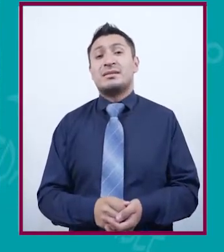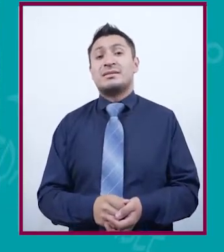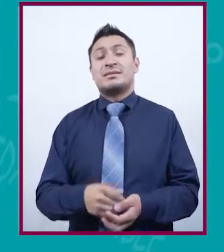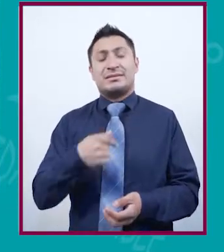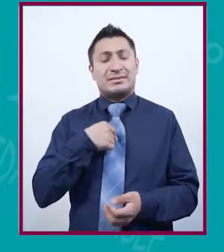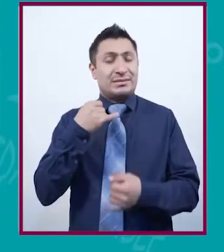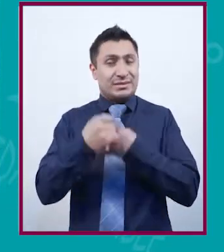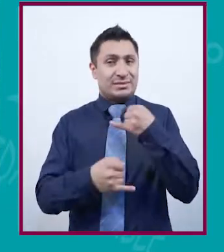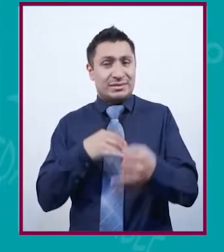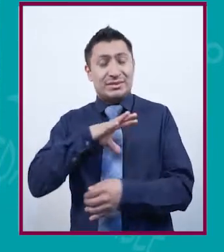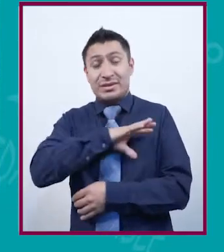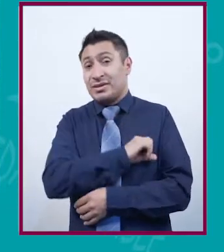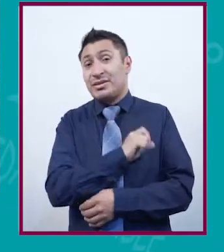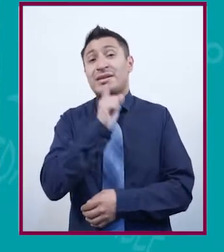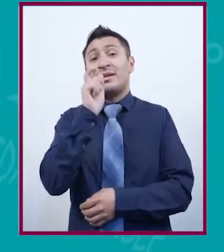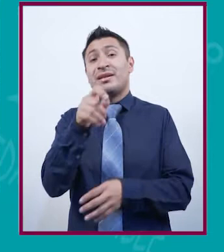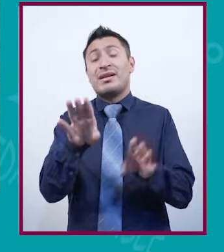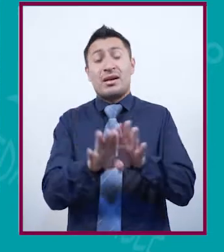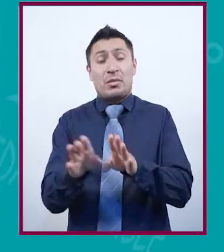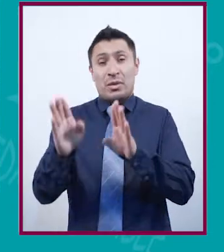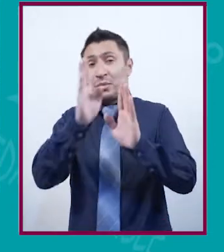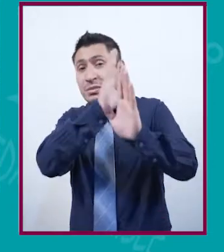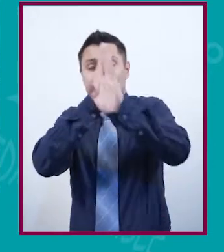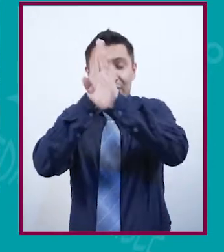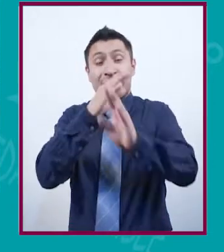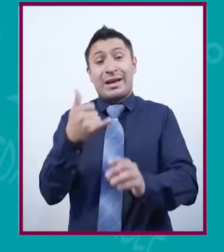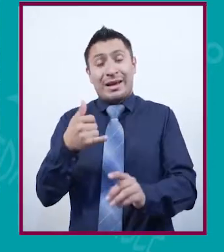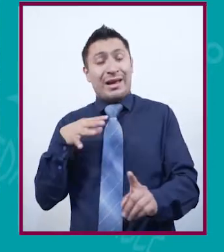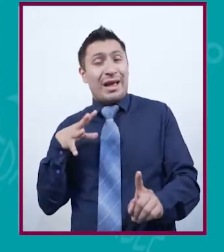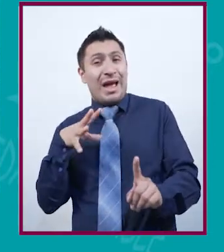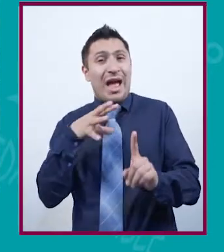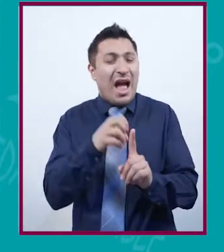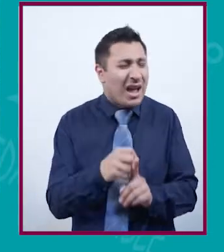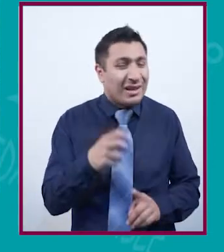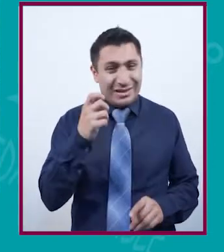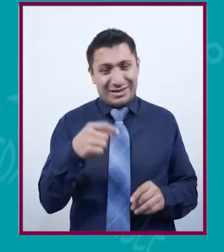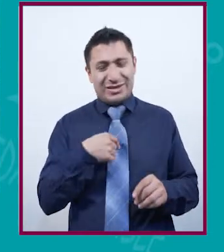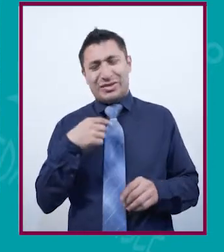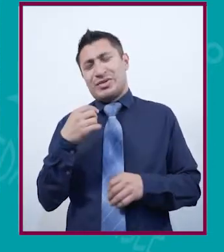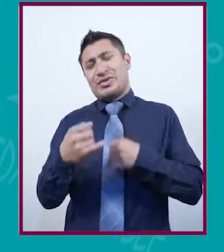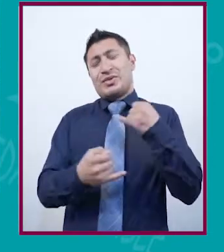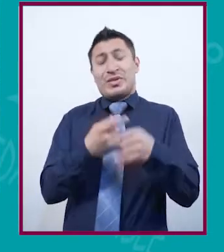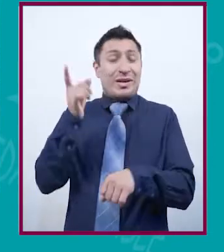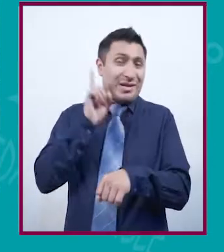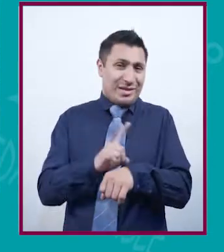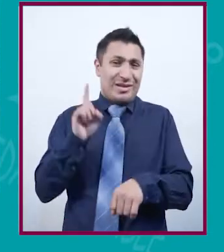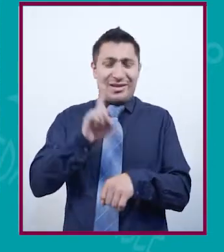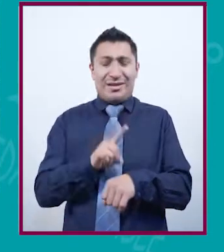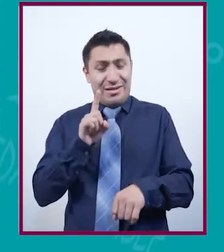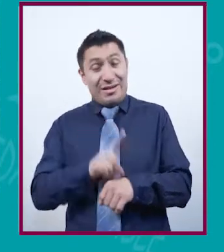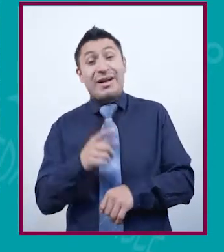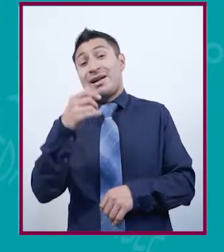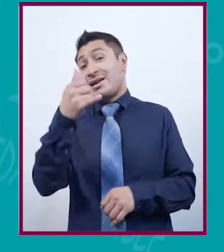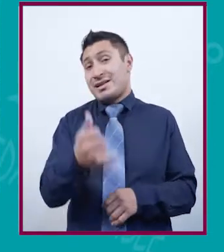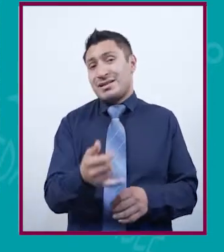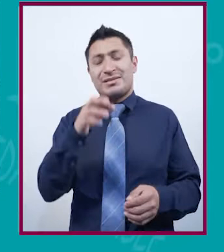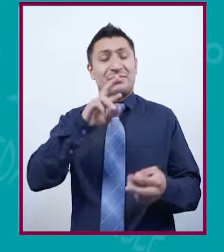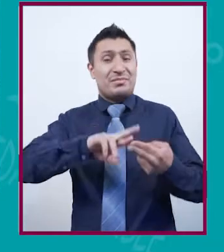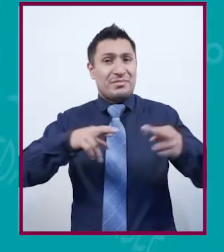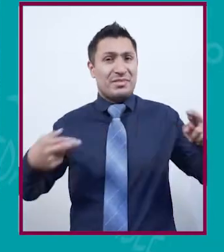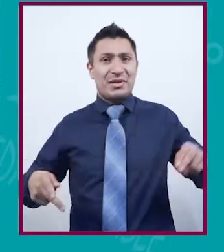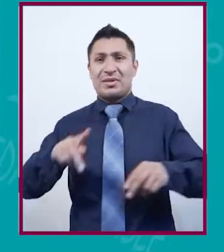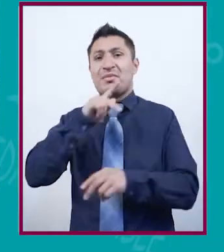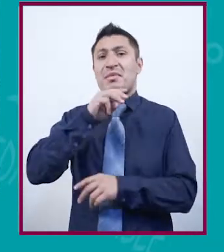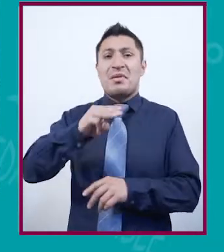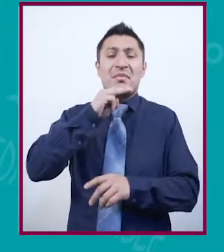Mi juego favorito creo que eran las escondidas y las atrapadas, o sea, esas me las pasaba jugando diario. Y